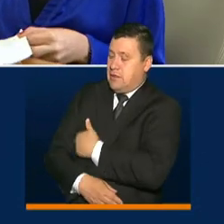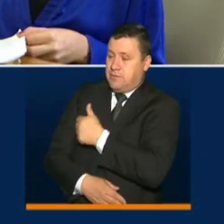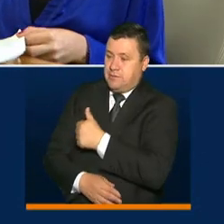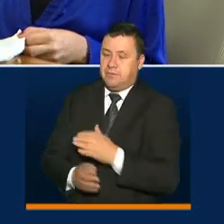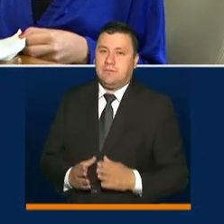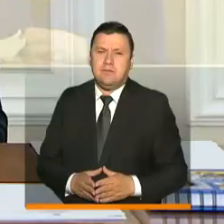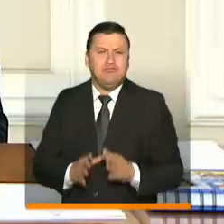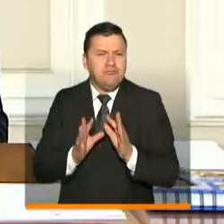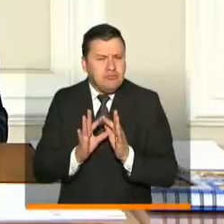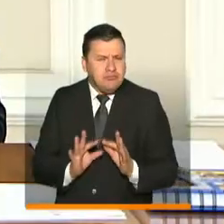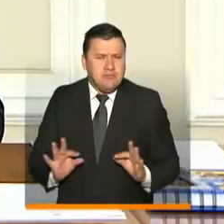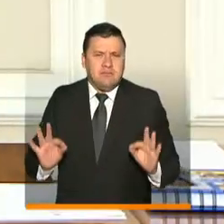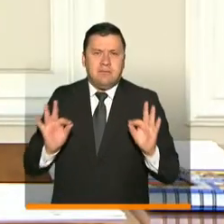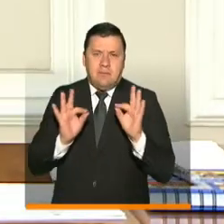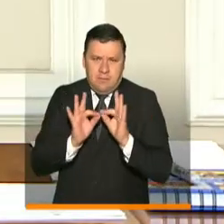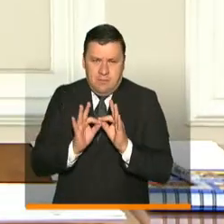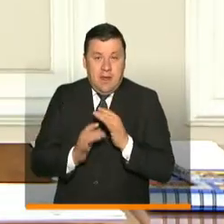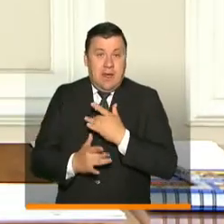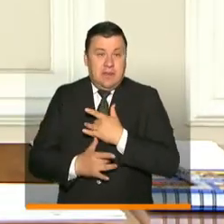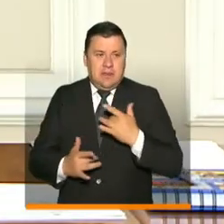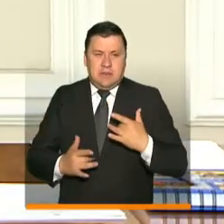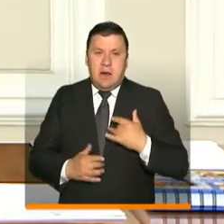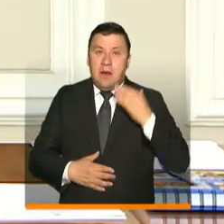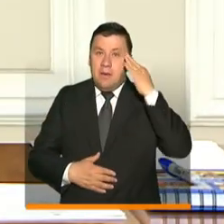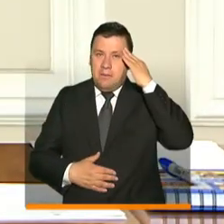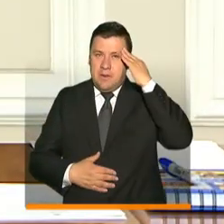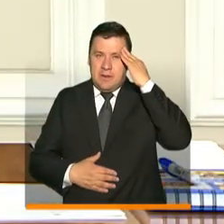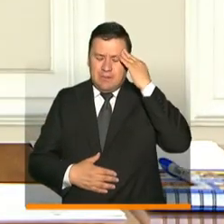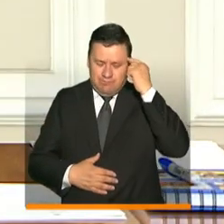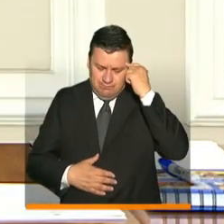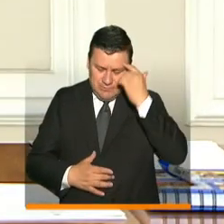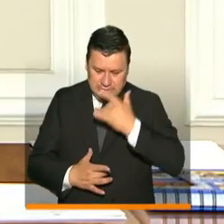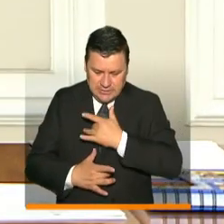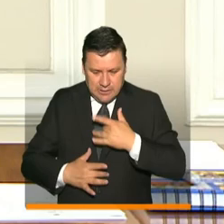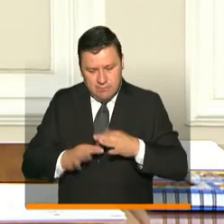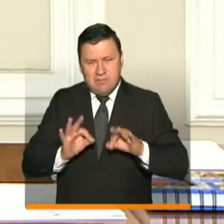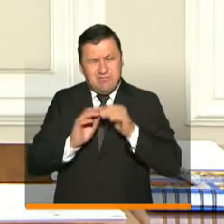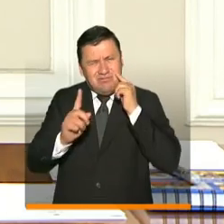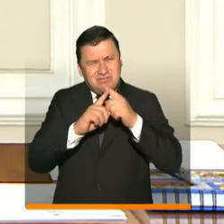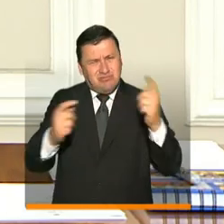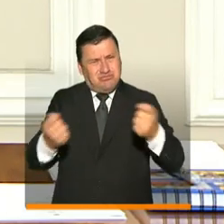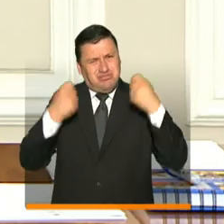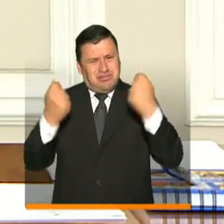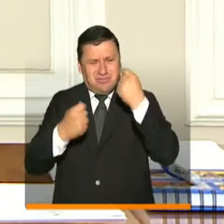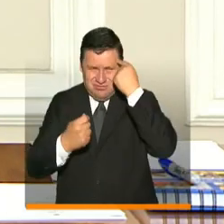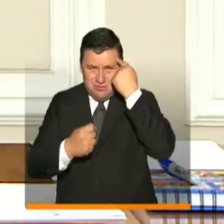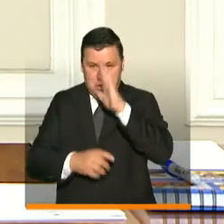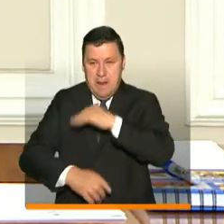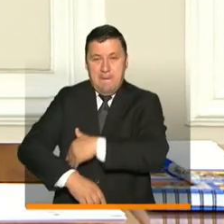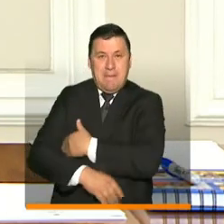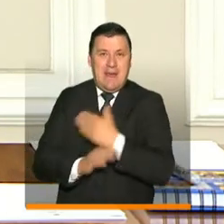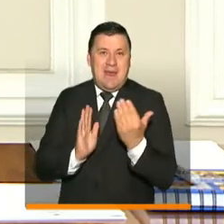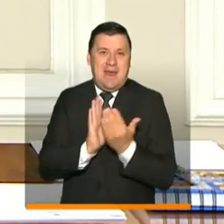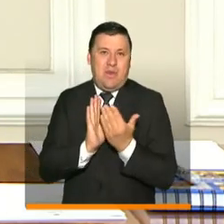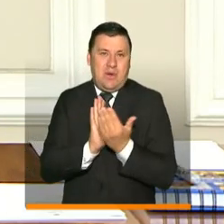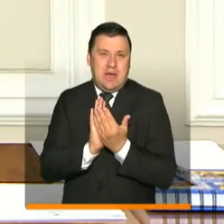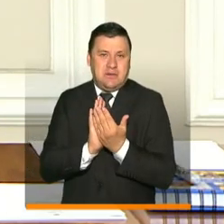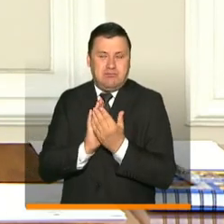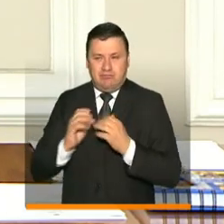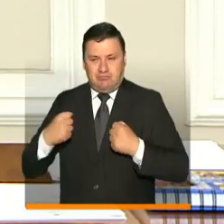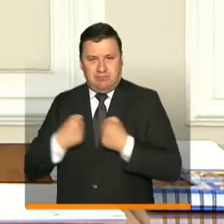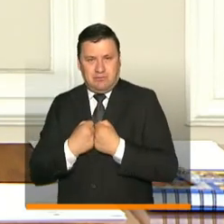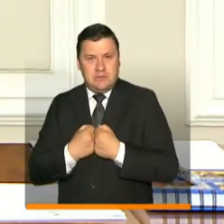es importante es la salud mental. Y una de esas campañas que hemos puesto en marcha con el Ministerio de Educación